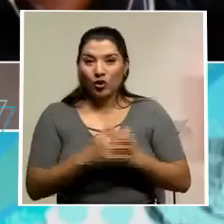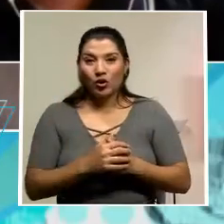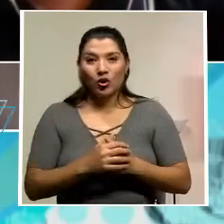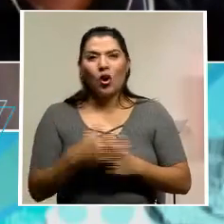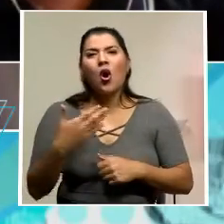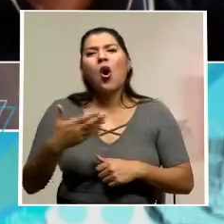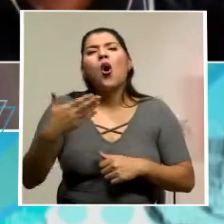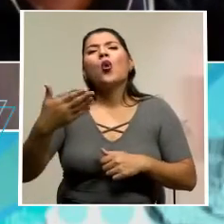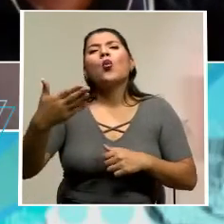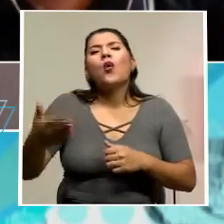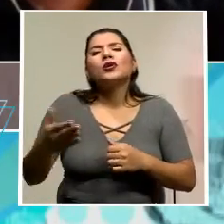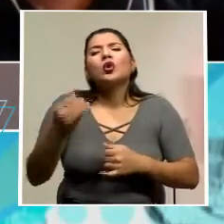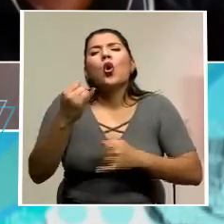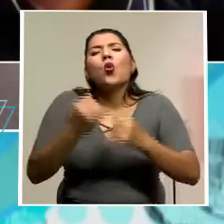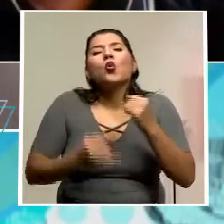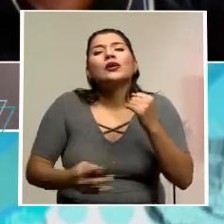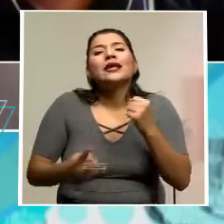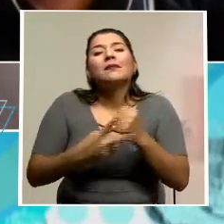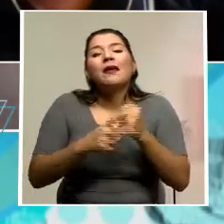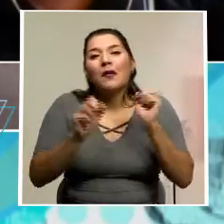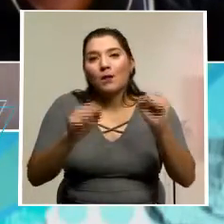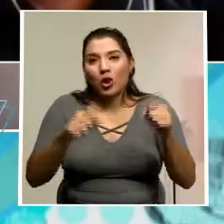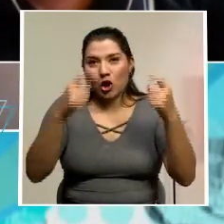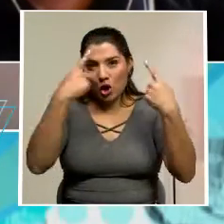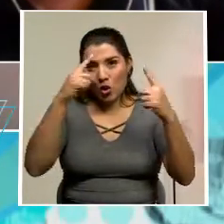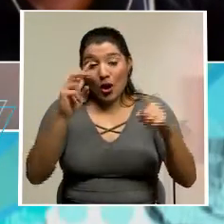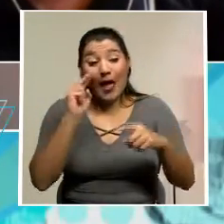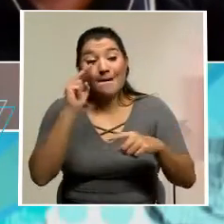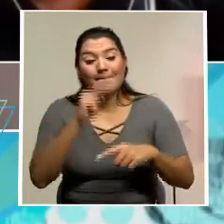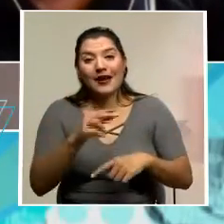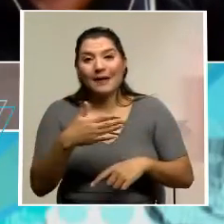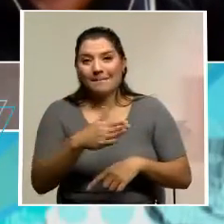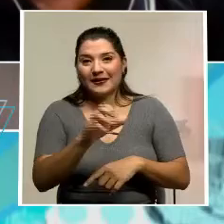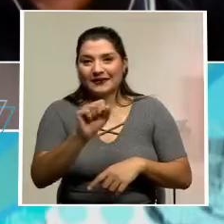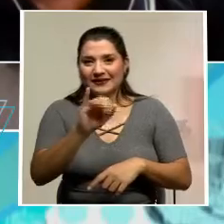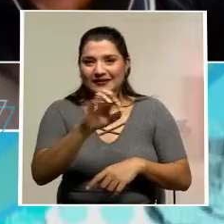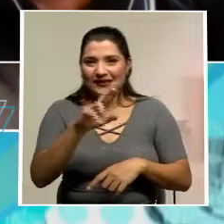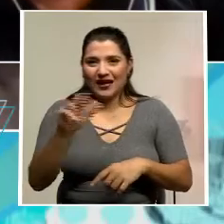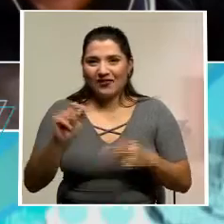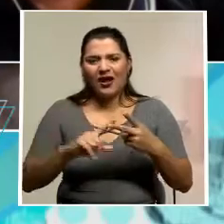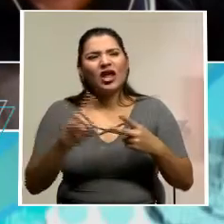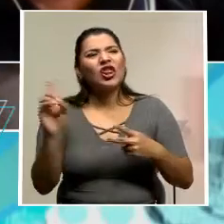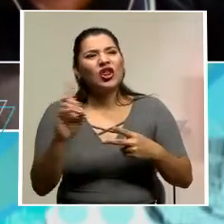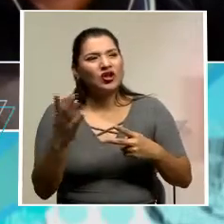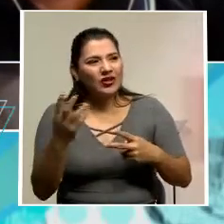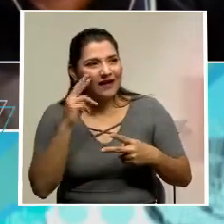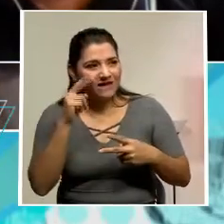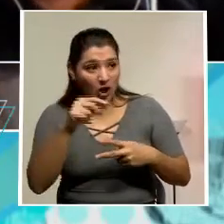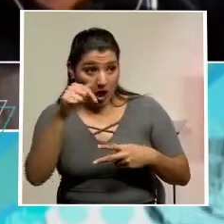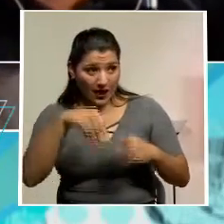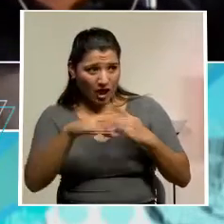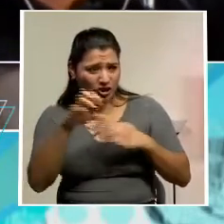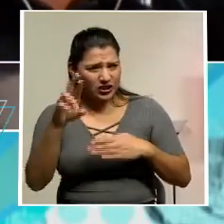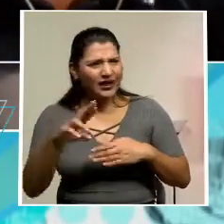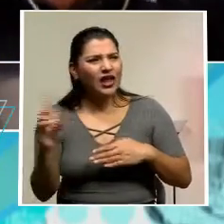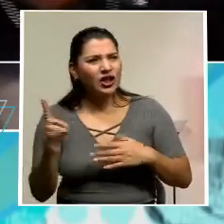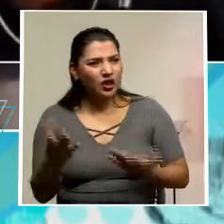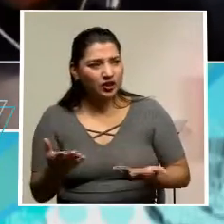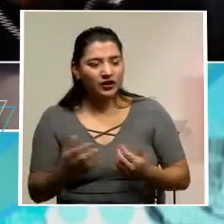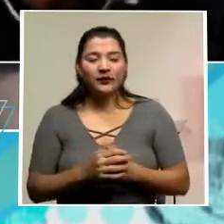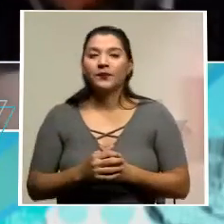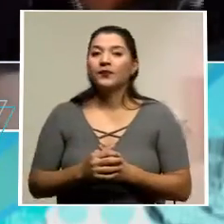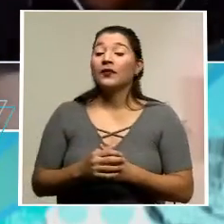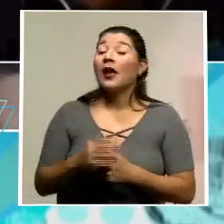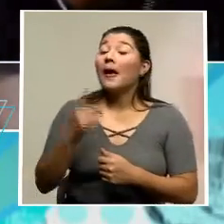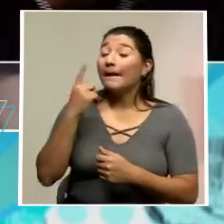los últimos avistamientos de peces sierra y dónde se dieron, en el caso de Costa Rica? Bueno, es curioso